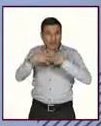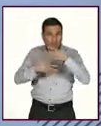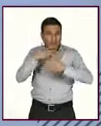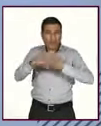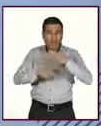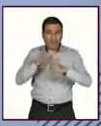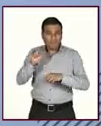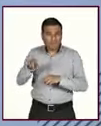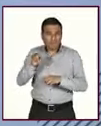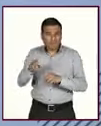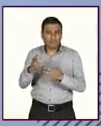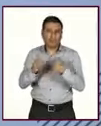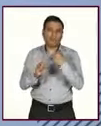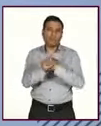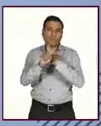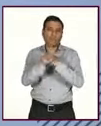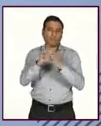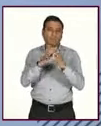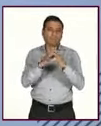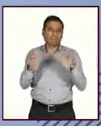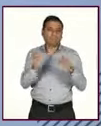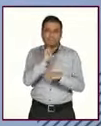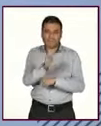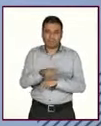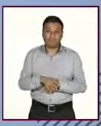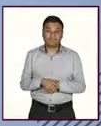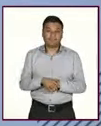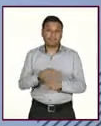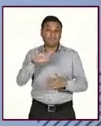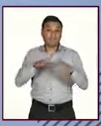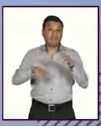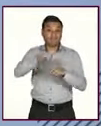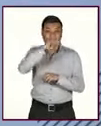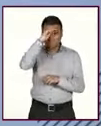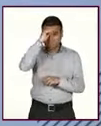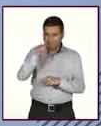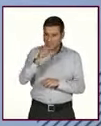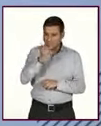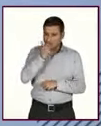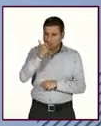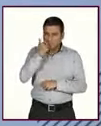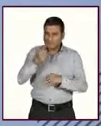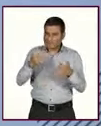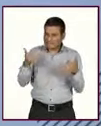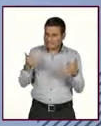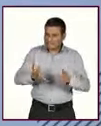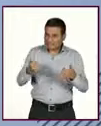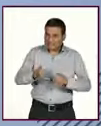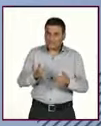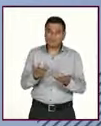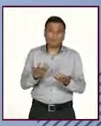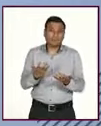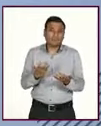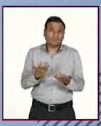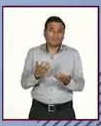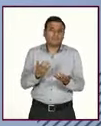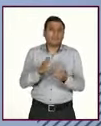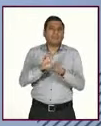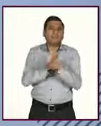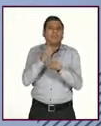nada la problemática, ¿no? Y a veces decimos, es que está muy renuente. Esa renuencia en las juventudes normalmente es